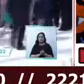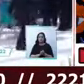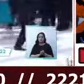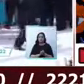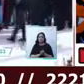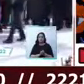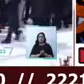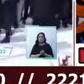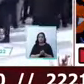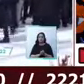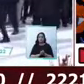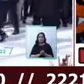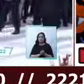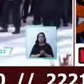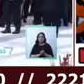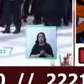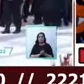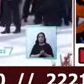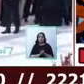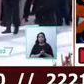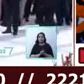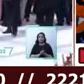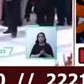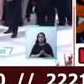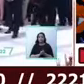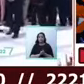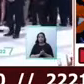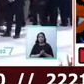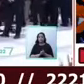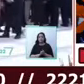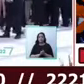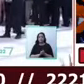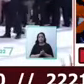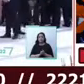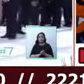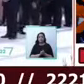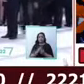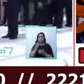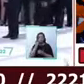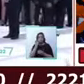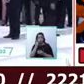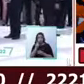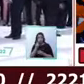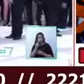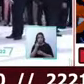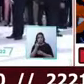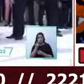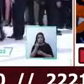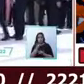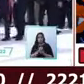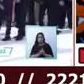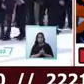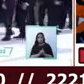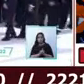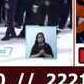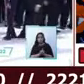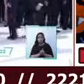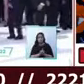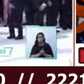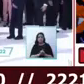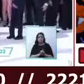Sí. Son como 10 millones de lempiras al año. Nadie deja a Bicocas y por así. Y no ha entregado ningún